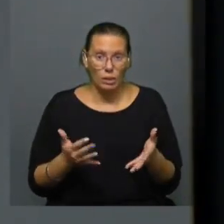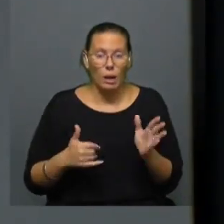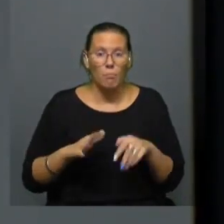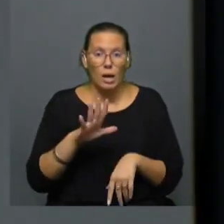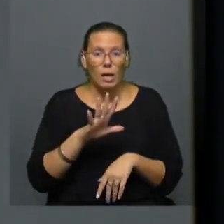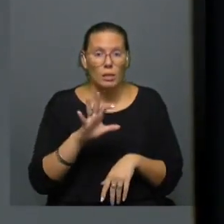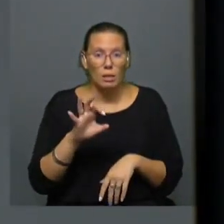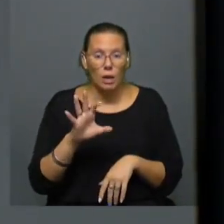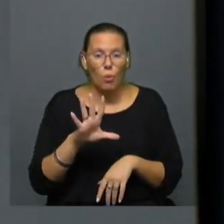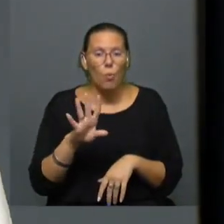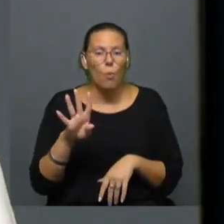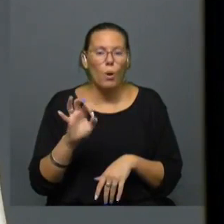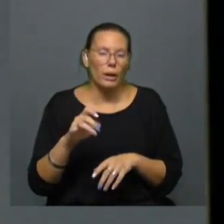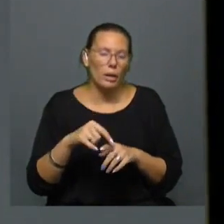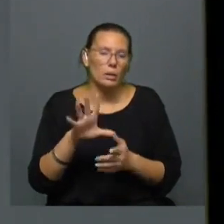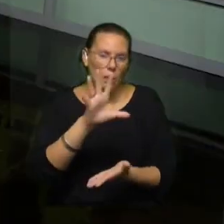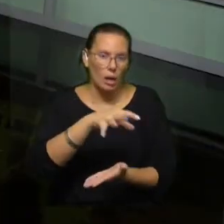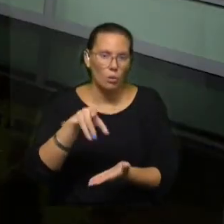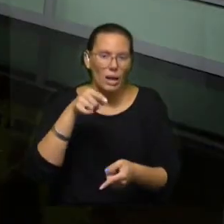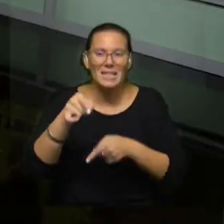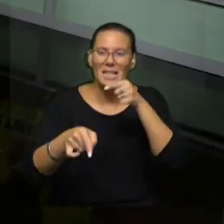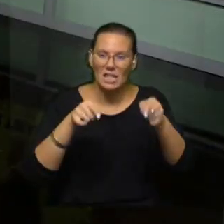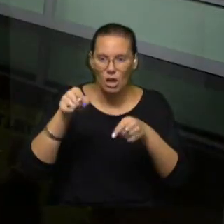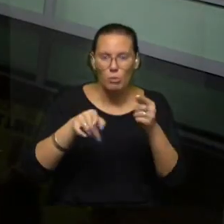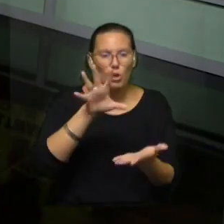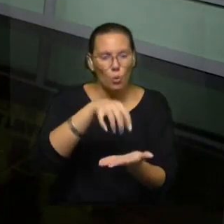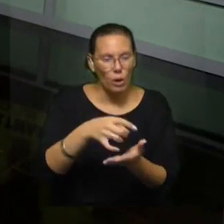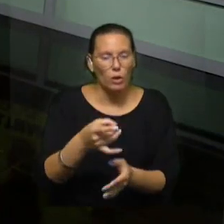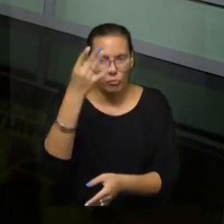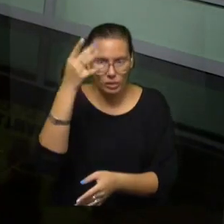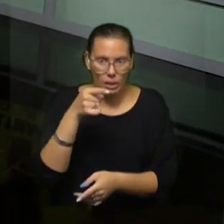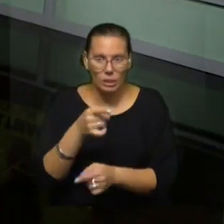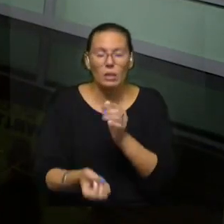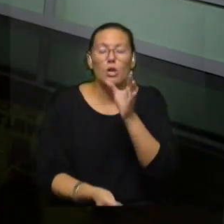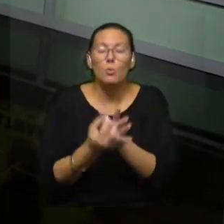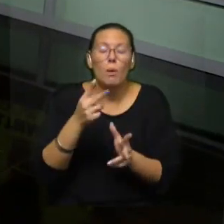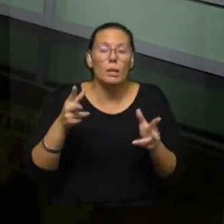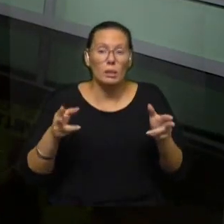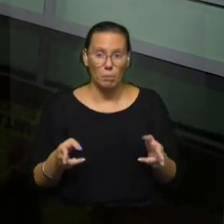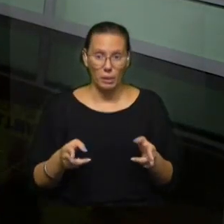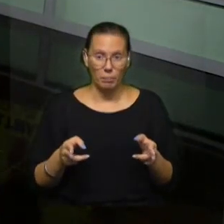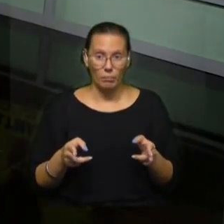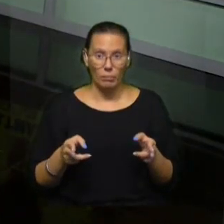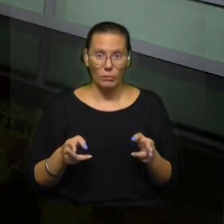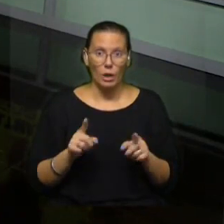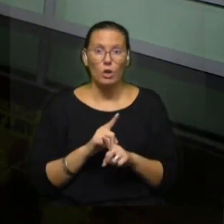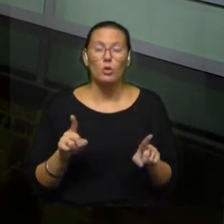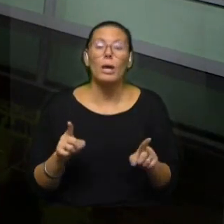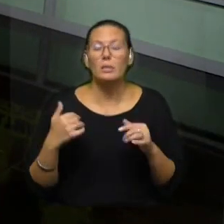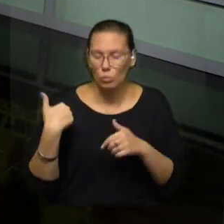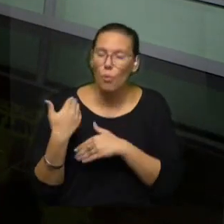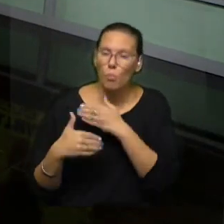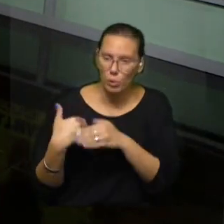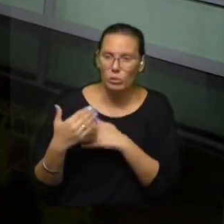40 y pico de lugares entre señalamientos y sitios, es decir, de esta nueva etapa. Es decir, no es un proceso, es un